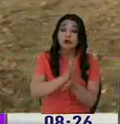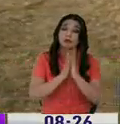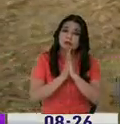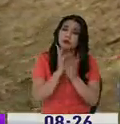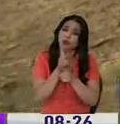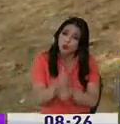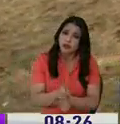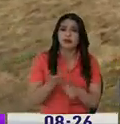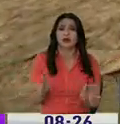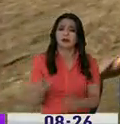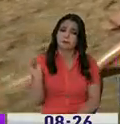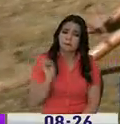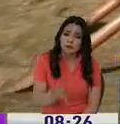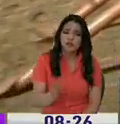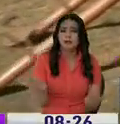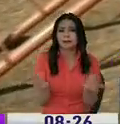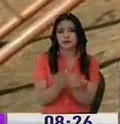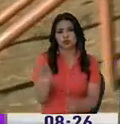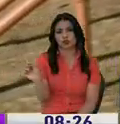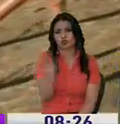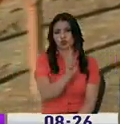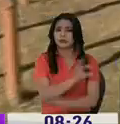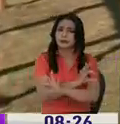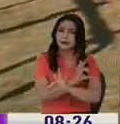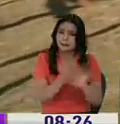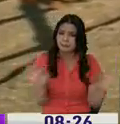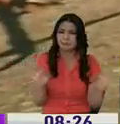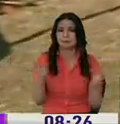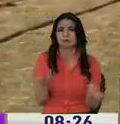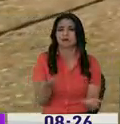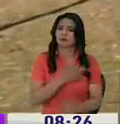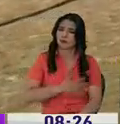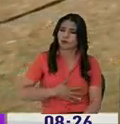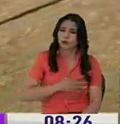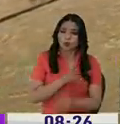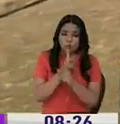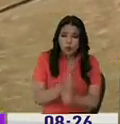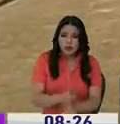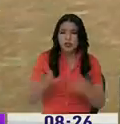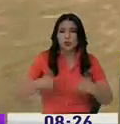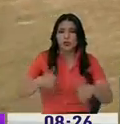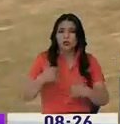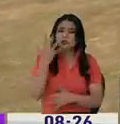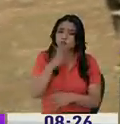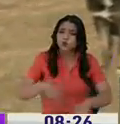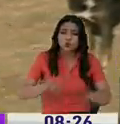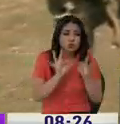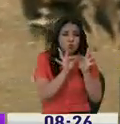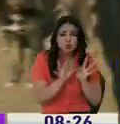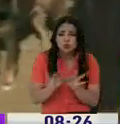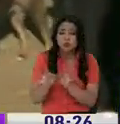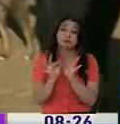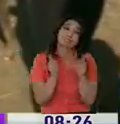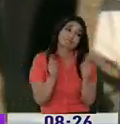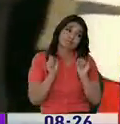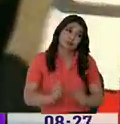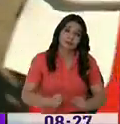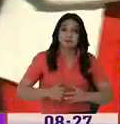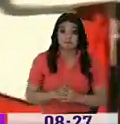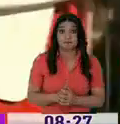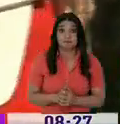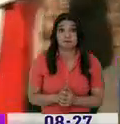cuiden que no me boten basura sobre todo esa parte de arriba en un bote de basura y mantengamos bonito el lugar